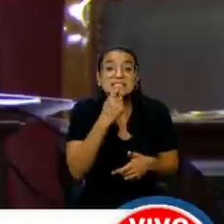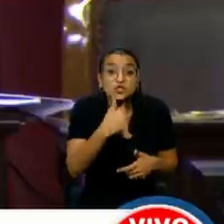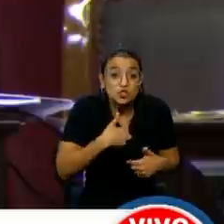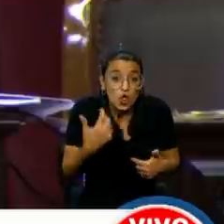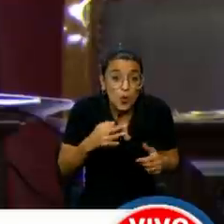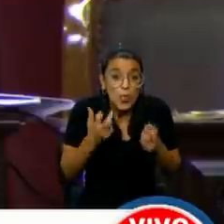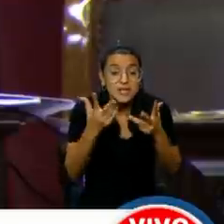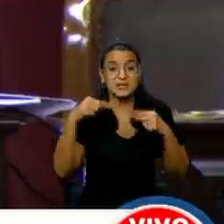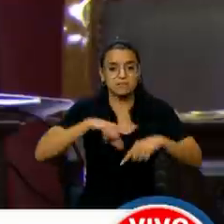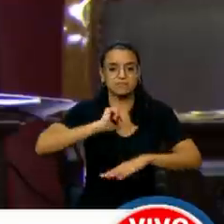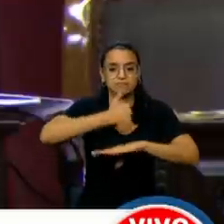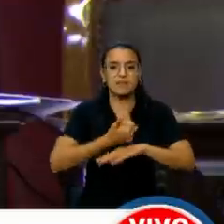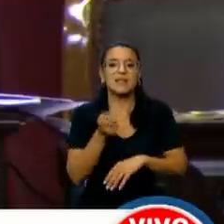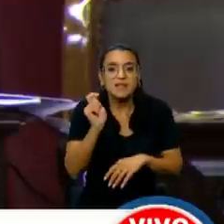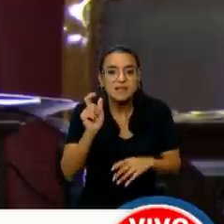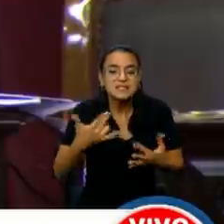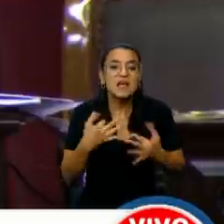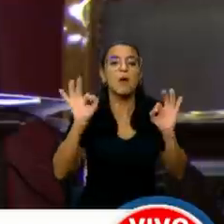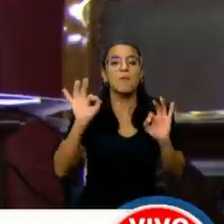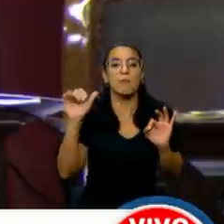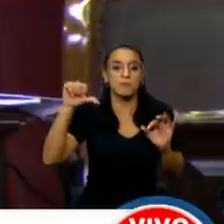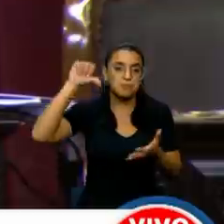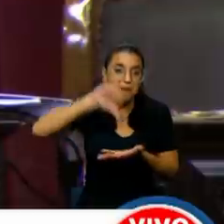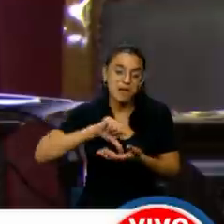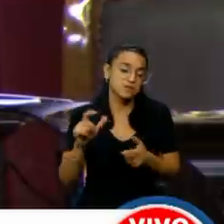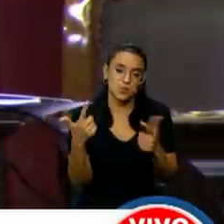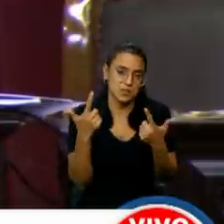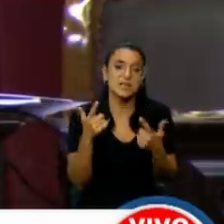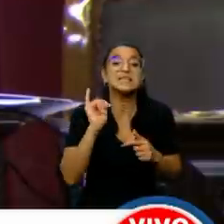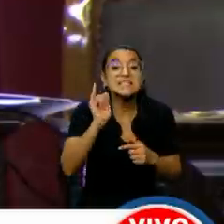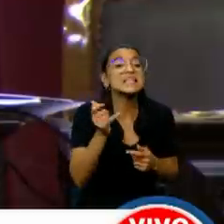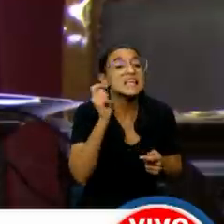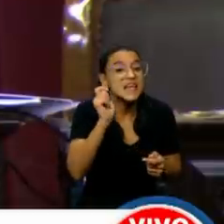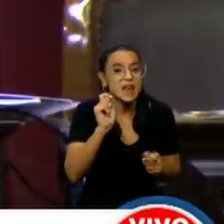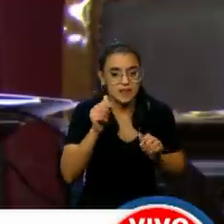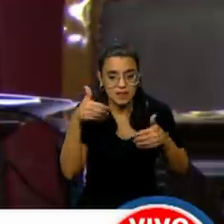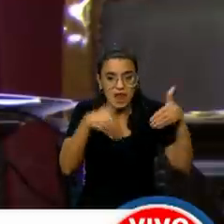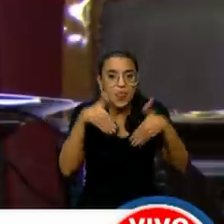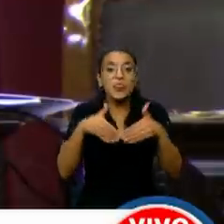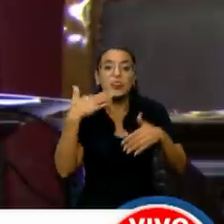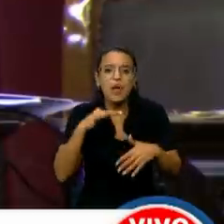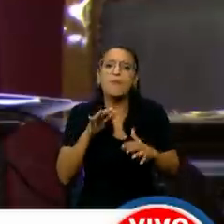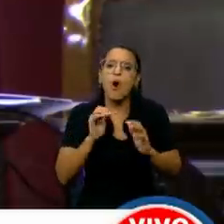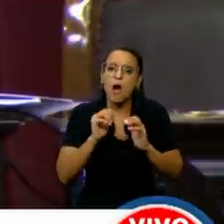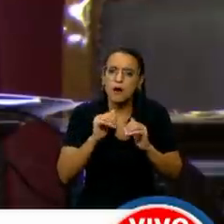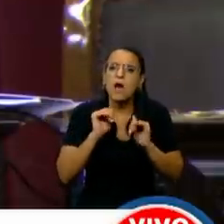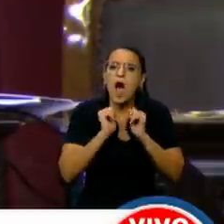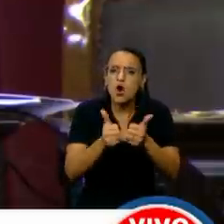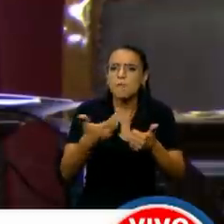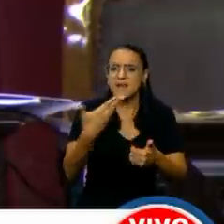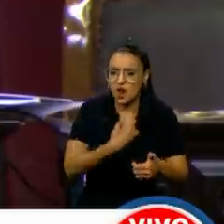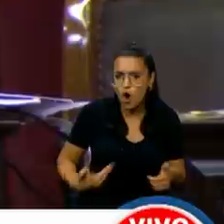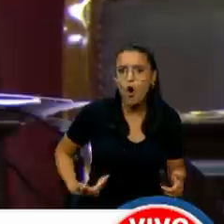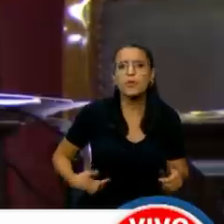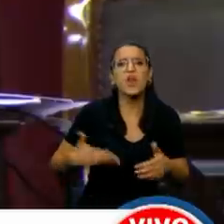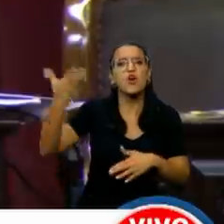decir bueno aquí estamos quienes vamos a salvar el país no estamos si estamos quienes deberíamos estar acompañando a un gobierno que